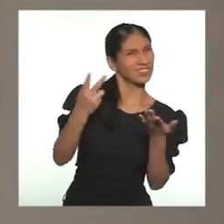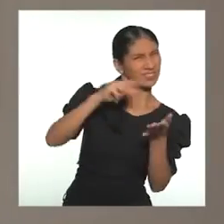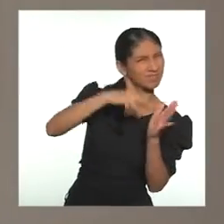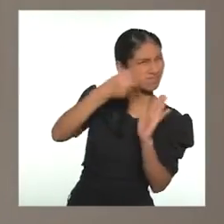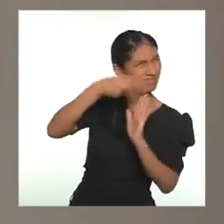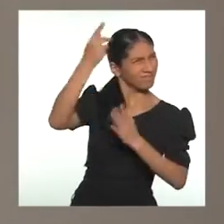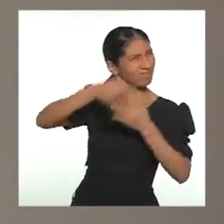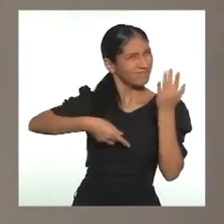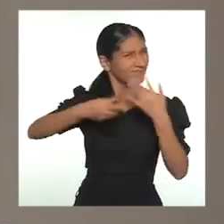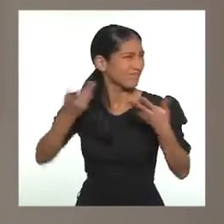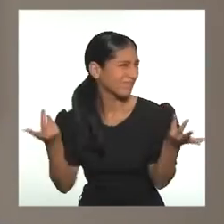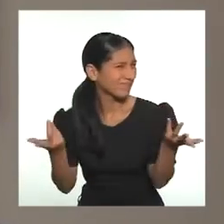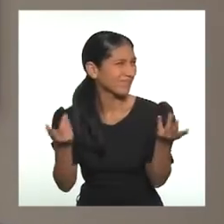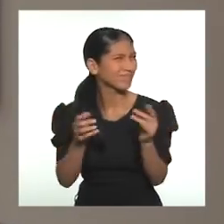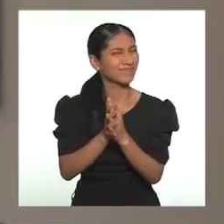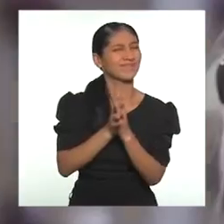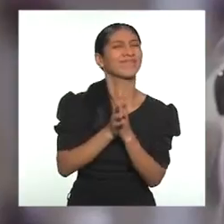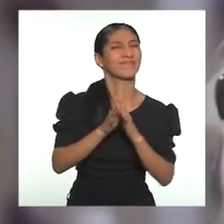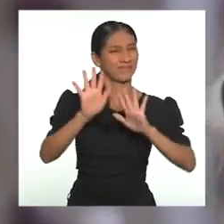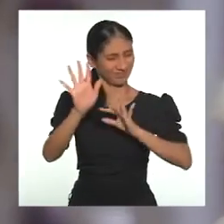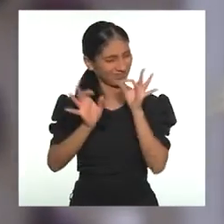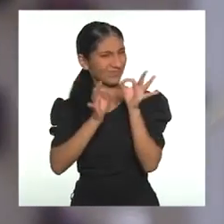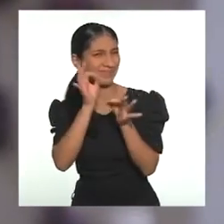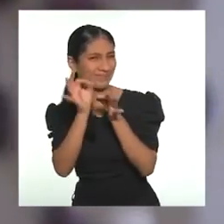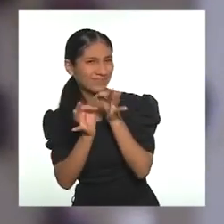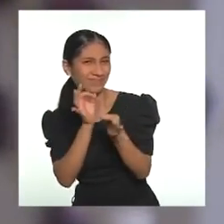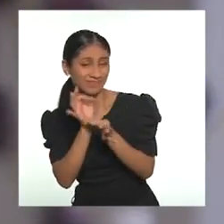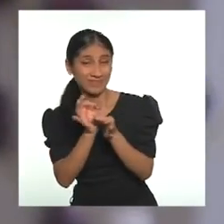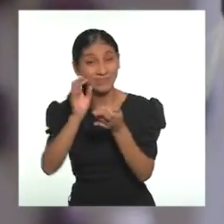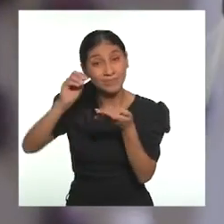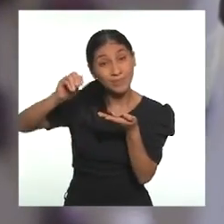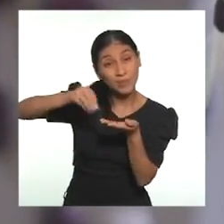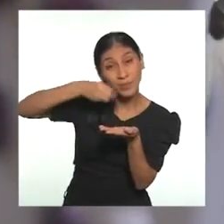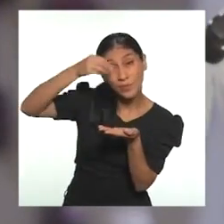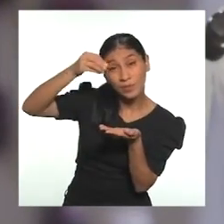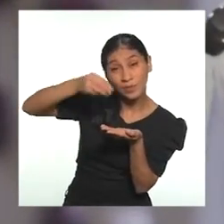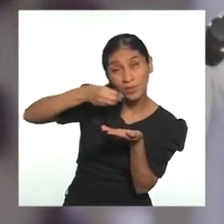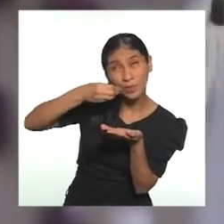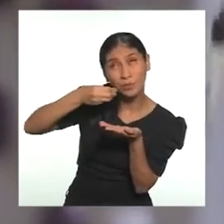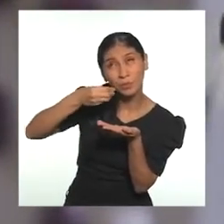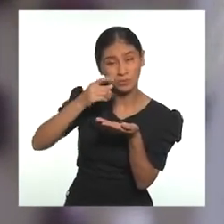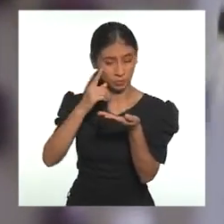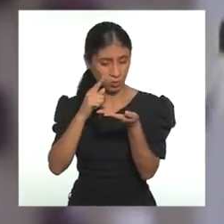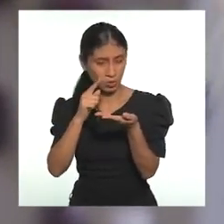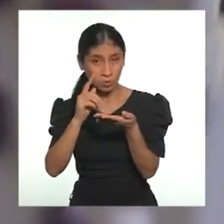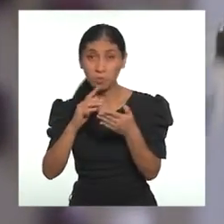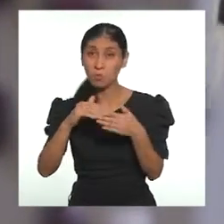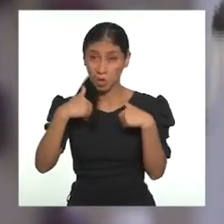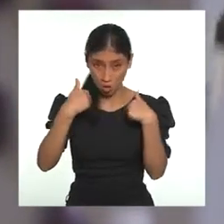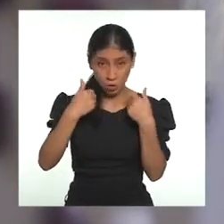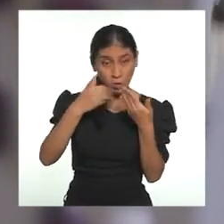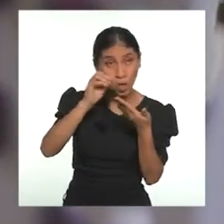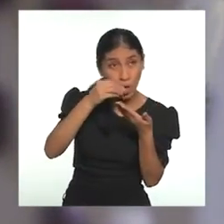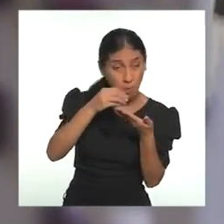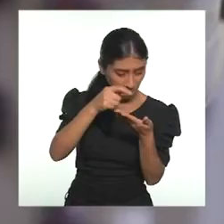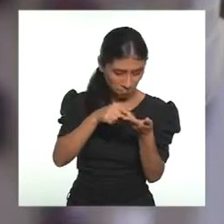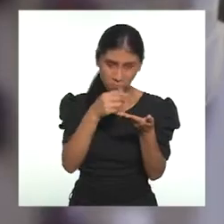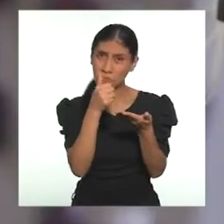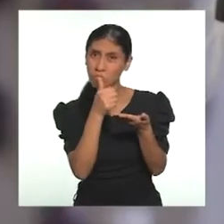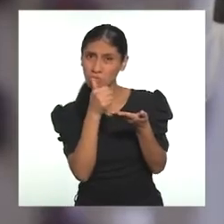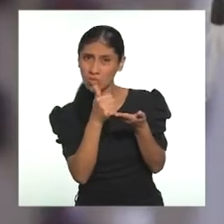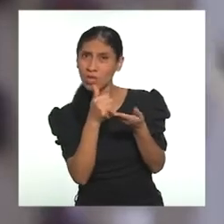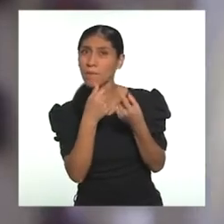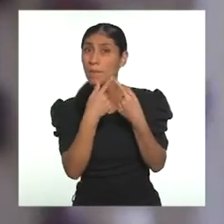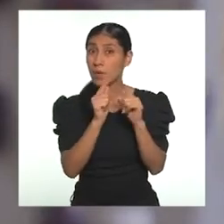Descompuesta. ¿Qué significa eso, Martina? Te explico. Los alimentos tienen un tiempo para conservarse en